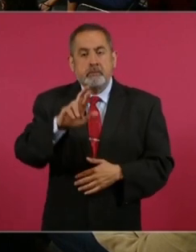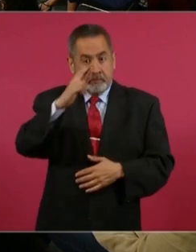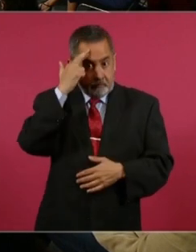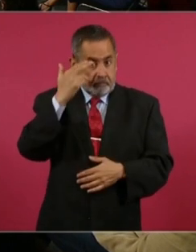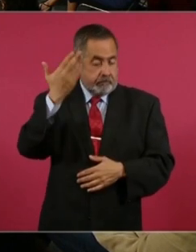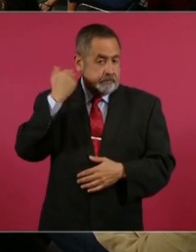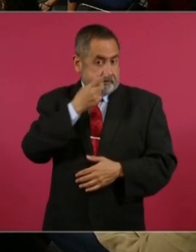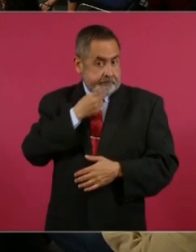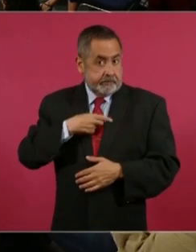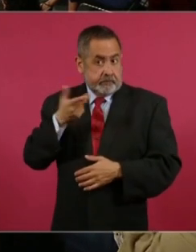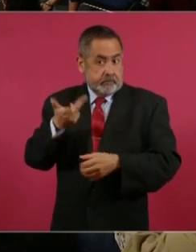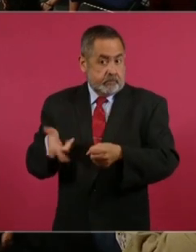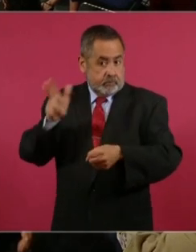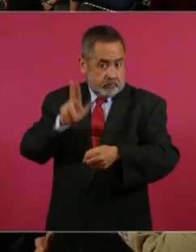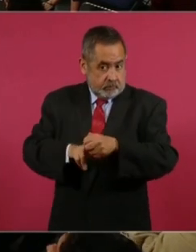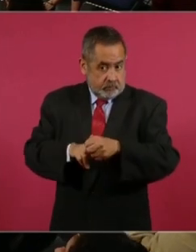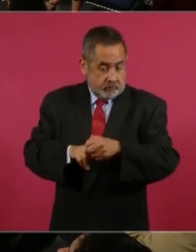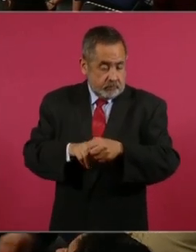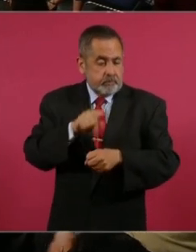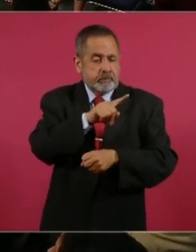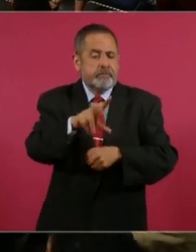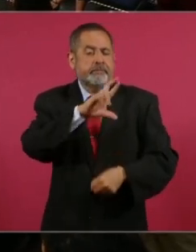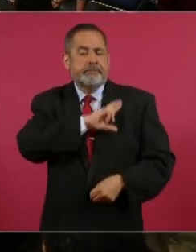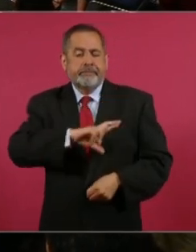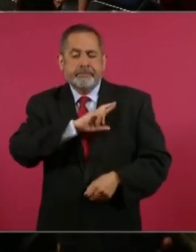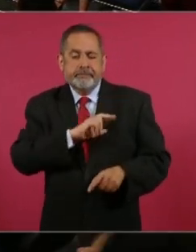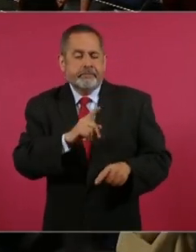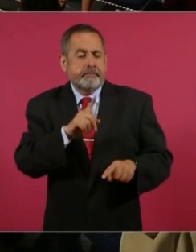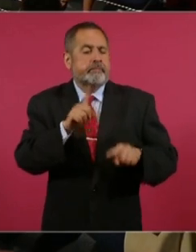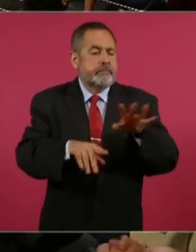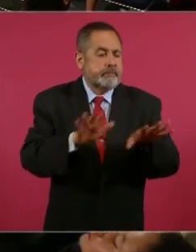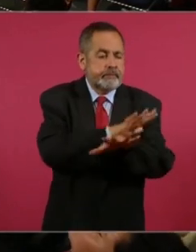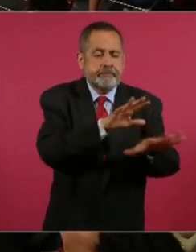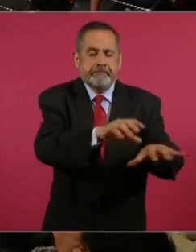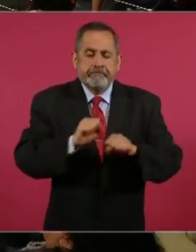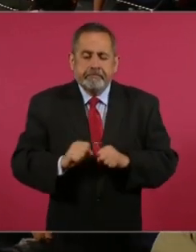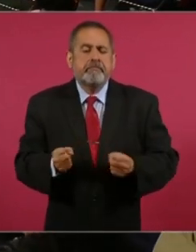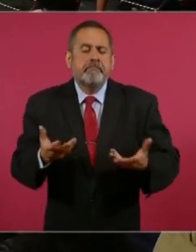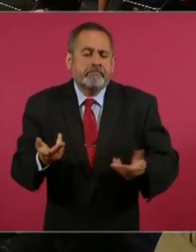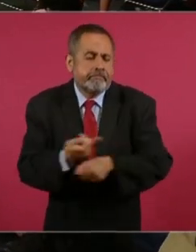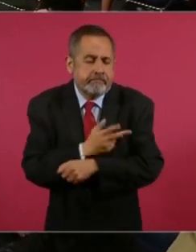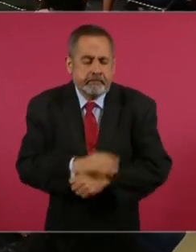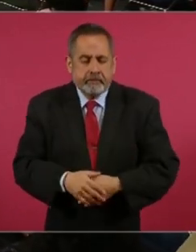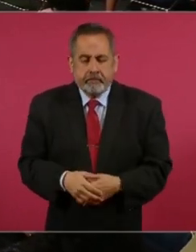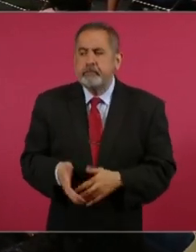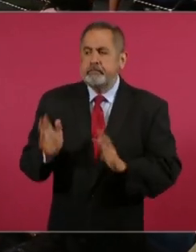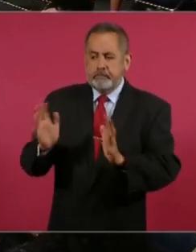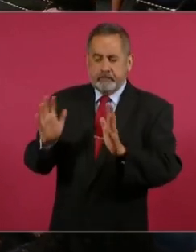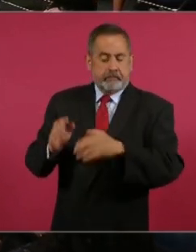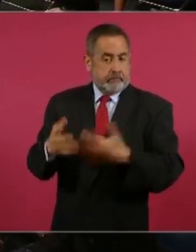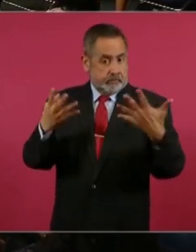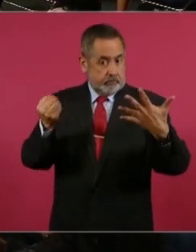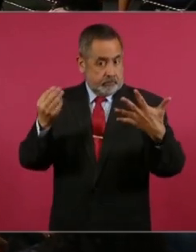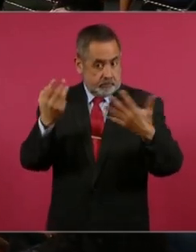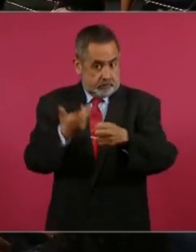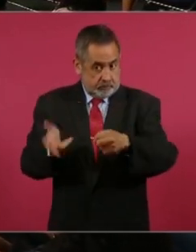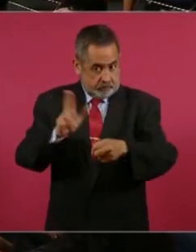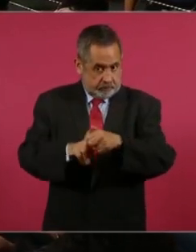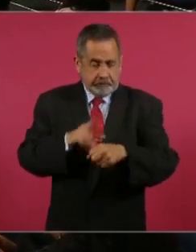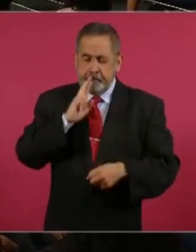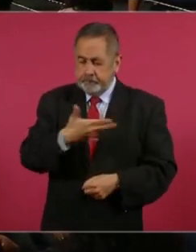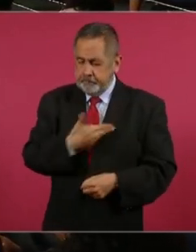estos hospitales que están en el arrendamiento. ¿Cómo va ese proceso? Sí, son 9 ya…